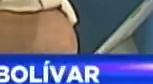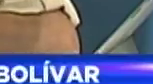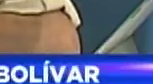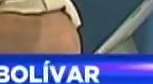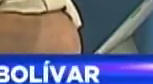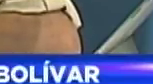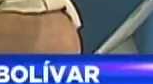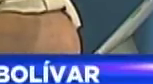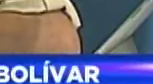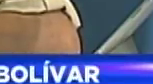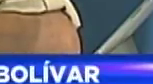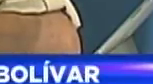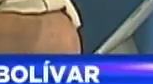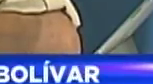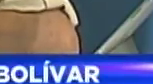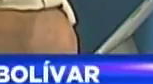neoliberal,